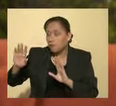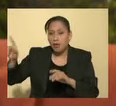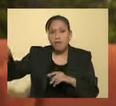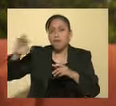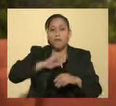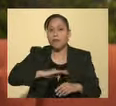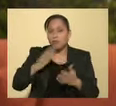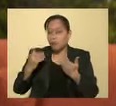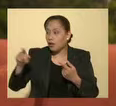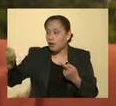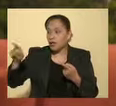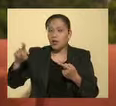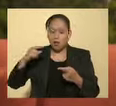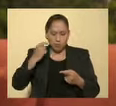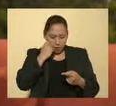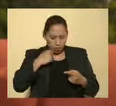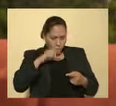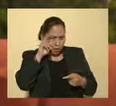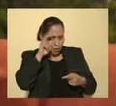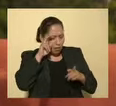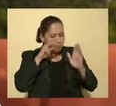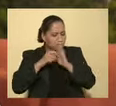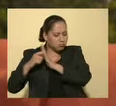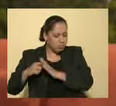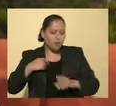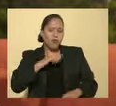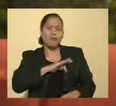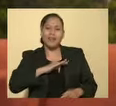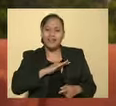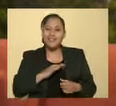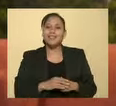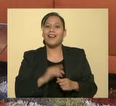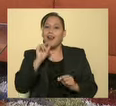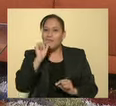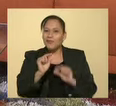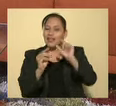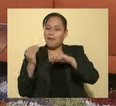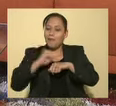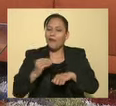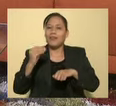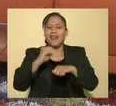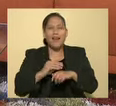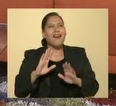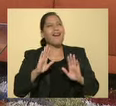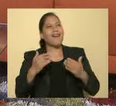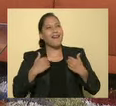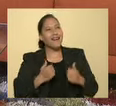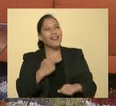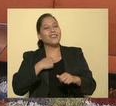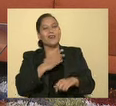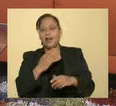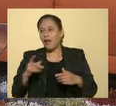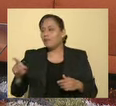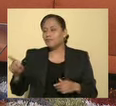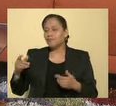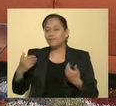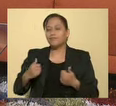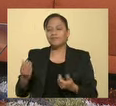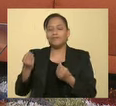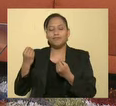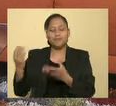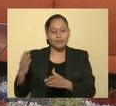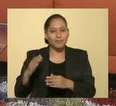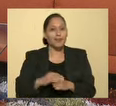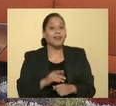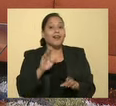felicidad. Trabajo la envidia, la erradico, soy feliz. Y empiezo a entenderme y a entender al prójimo. Y entonces